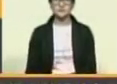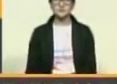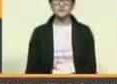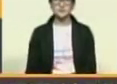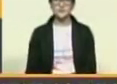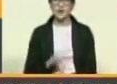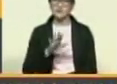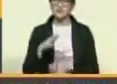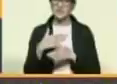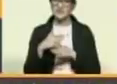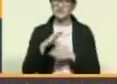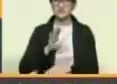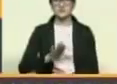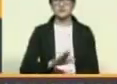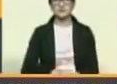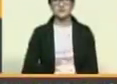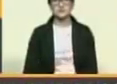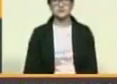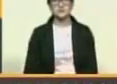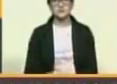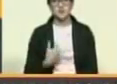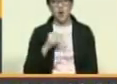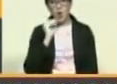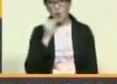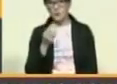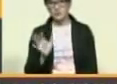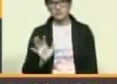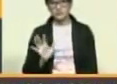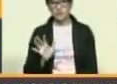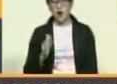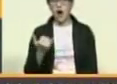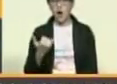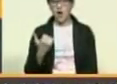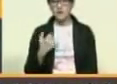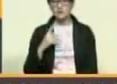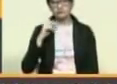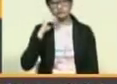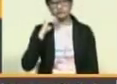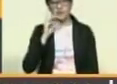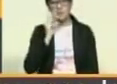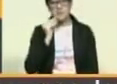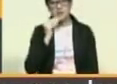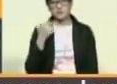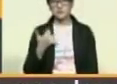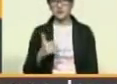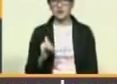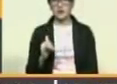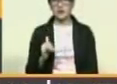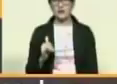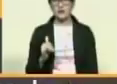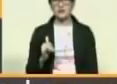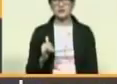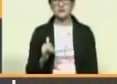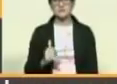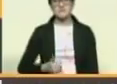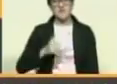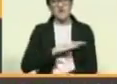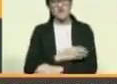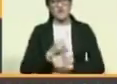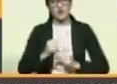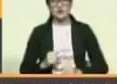diferencia. Ya no soy un novato, soy un hombre experimentado, joven, enérgico y más fuerte que